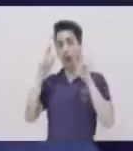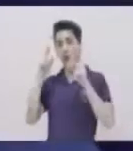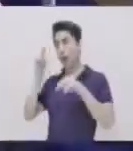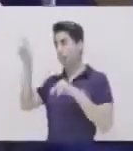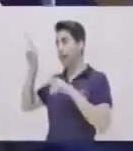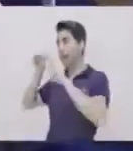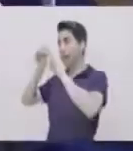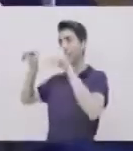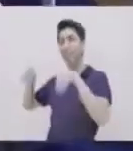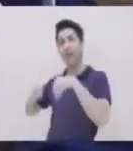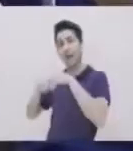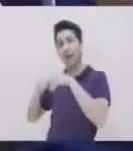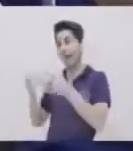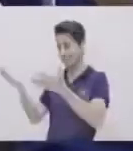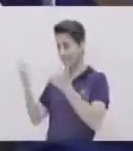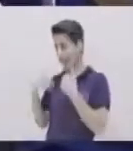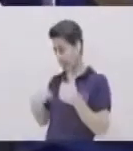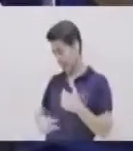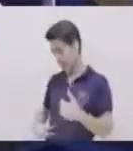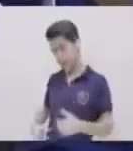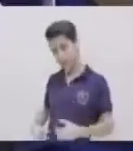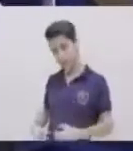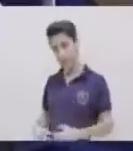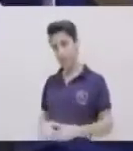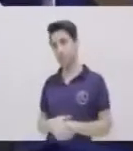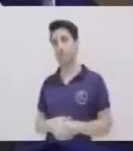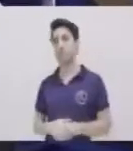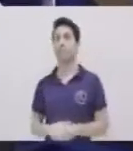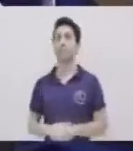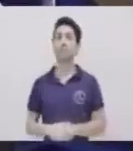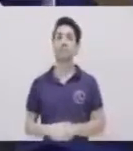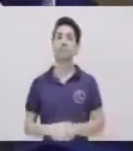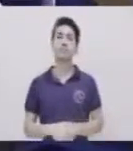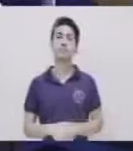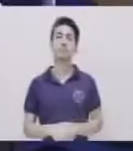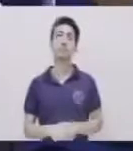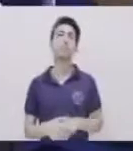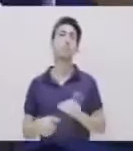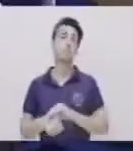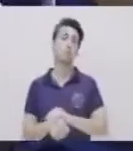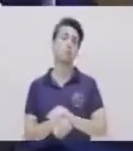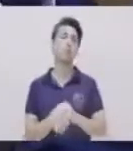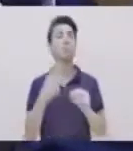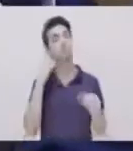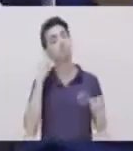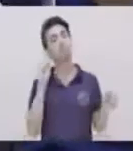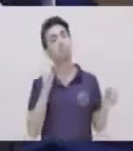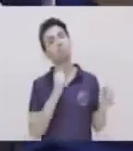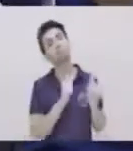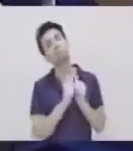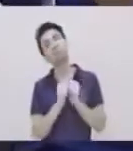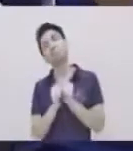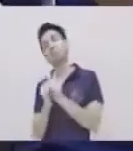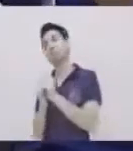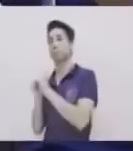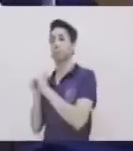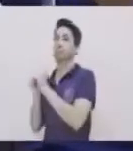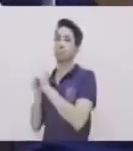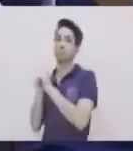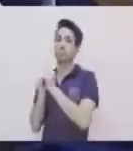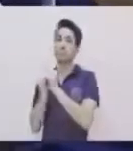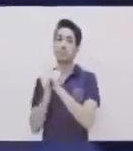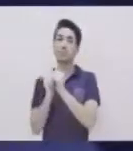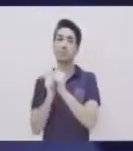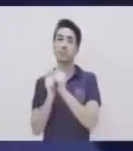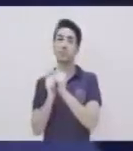tierra. Tráeme su hígado, le dijo. La tortuga acompañó a tierra a la